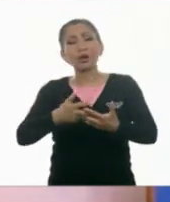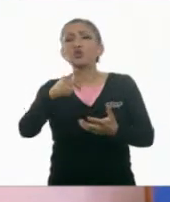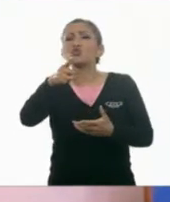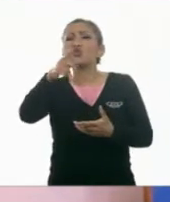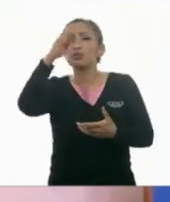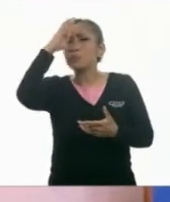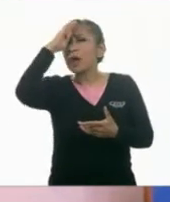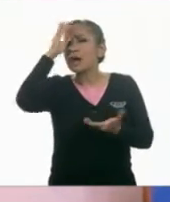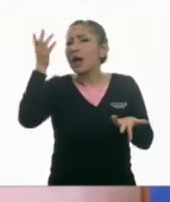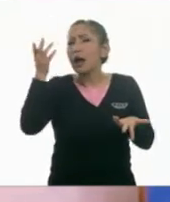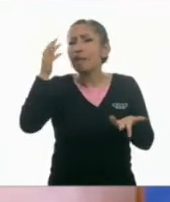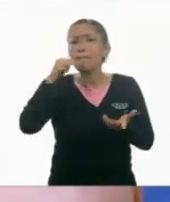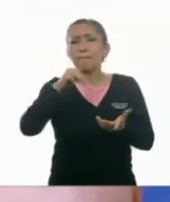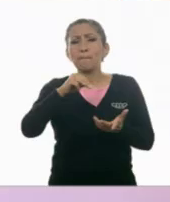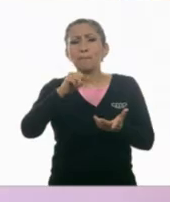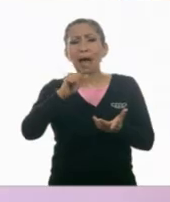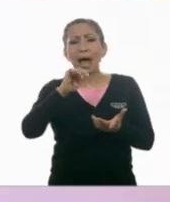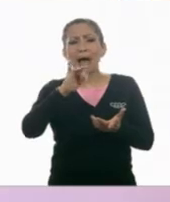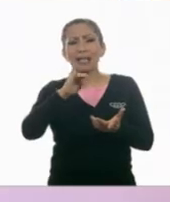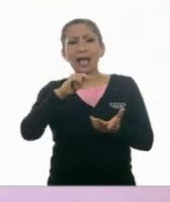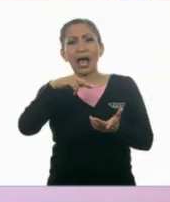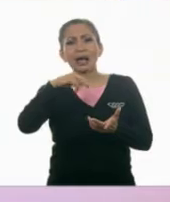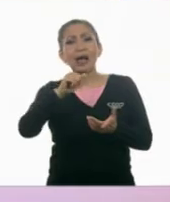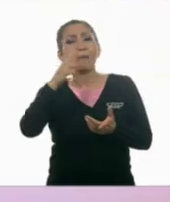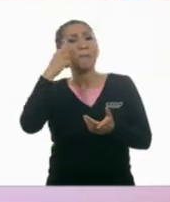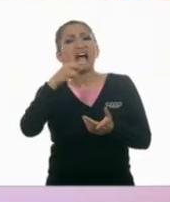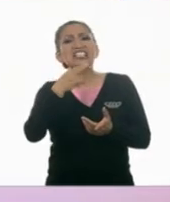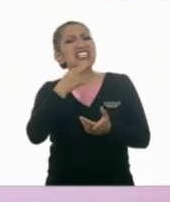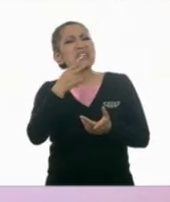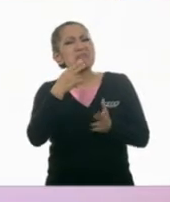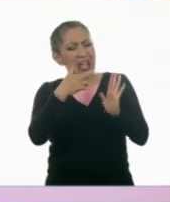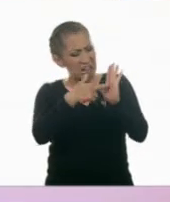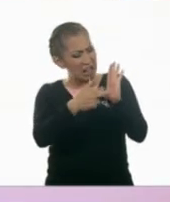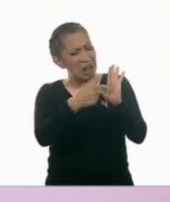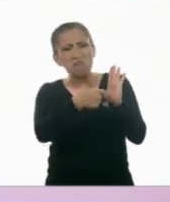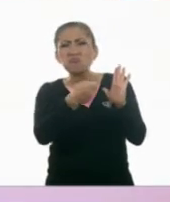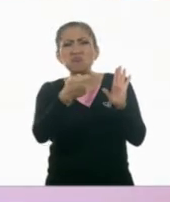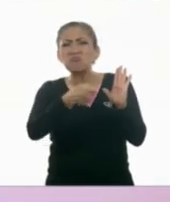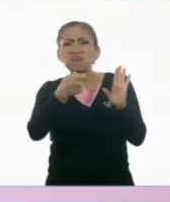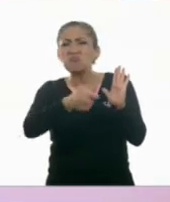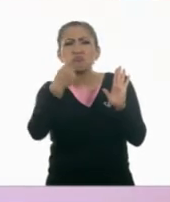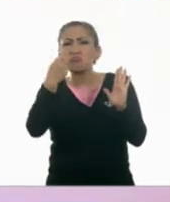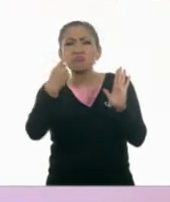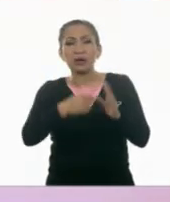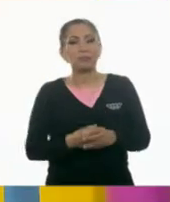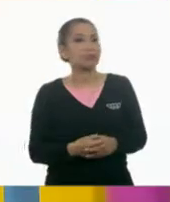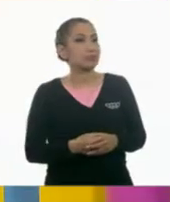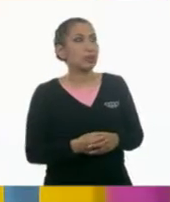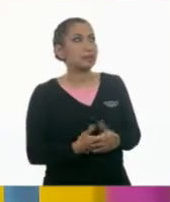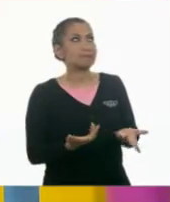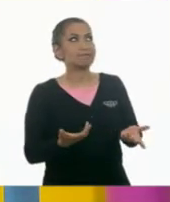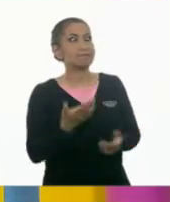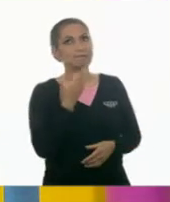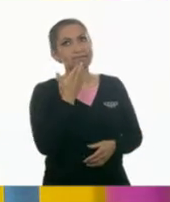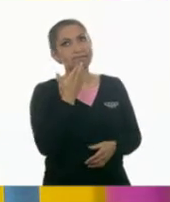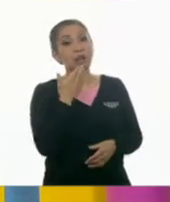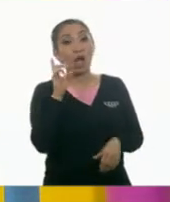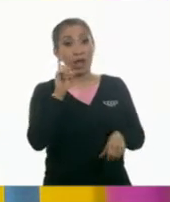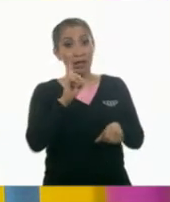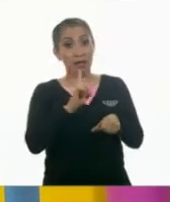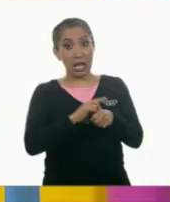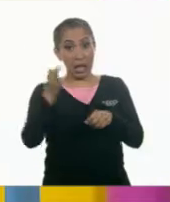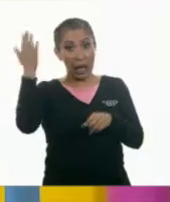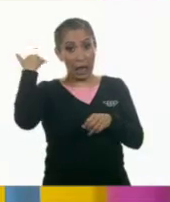qué opinas, Mariana? ¿Para qué nos sirven las reglas? Bueno, en los días que